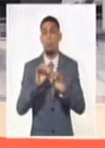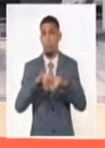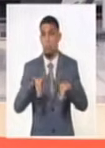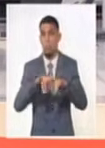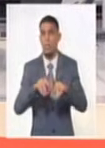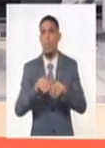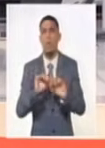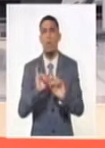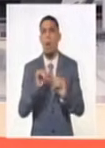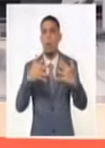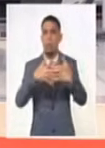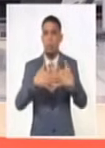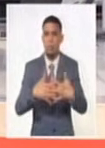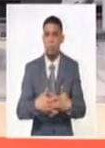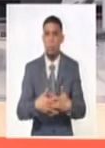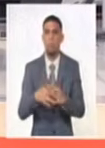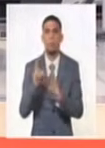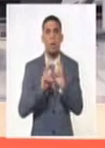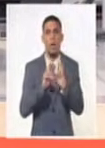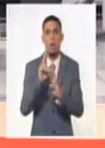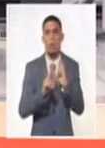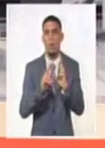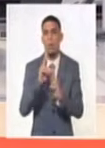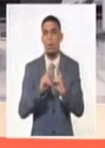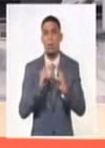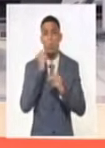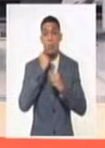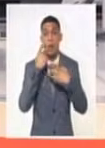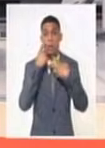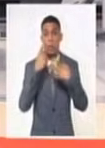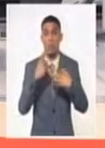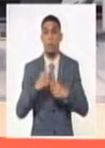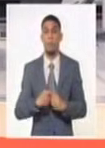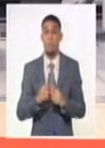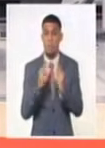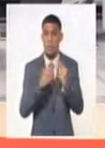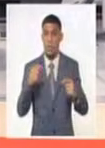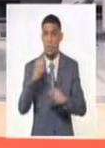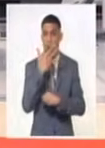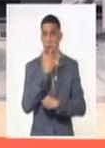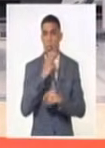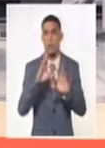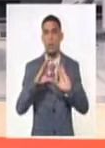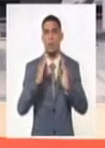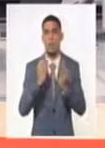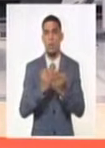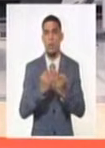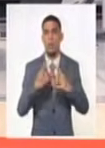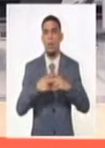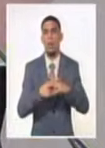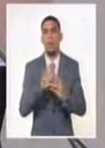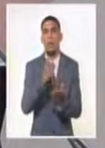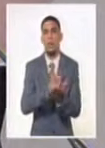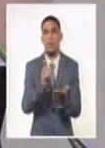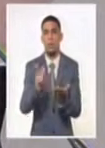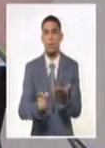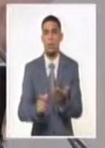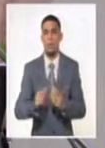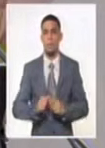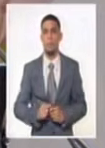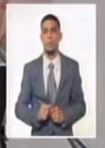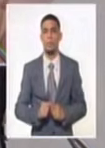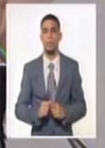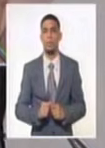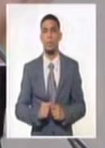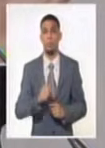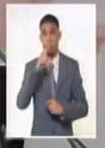para la educación superior, respondiendo a las expectativas de nuestros jóvenes y de la familia cubana. Hay que decir que los exámenes no son